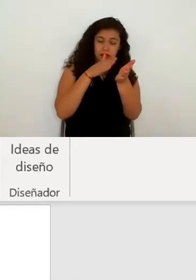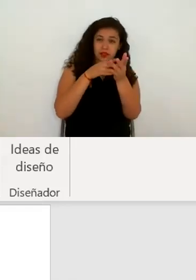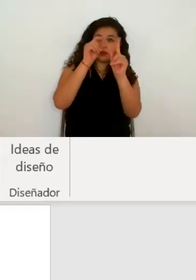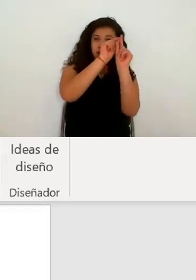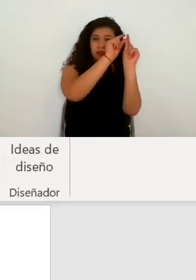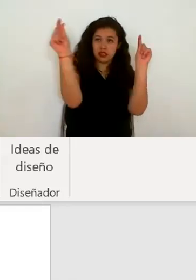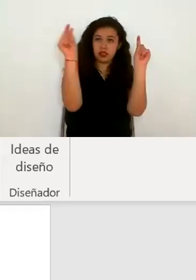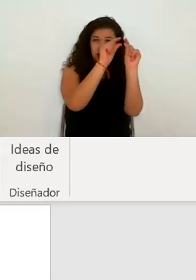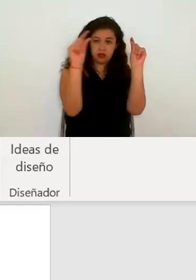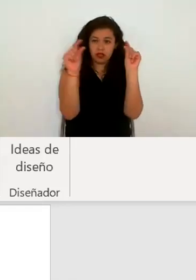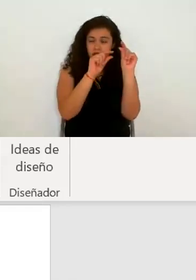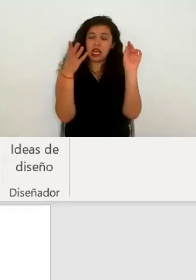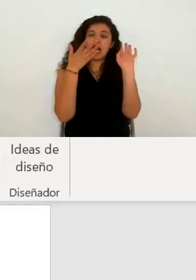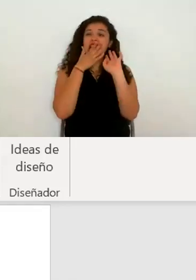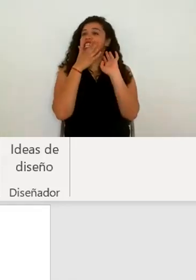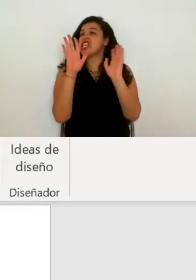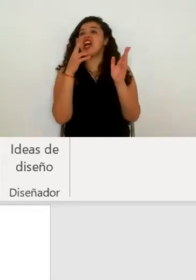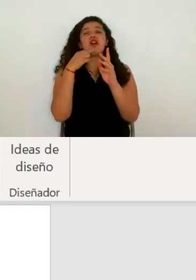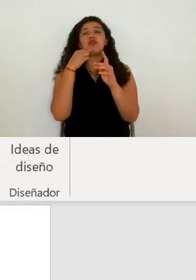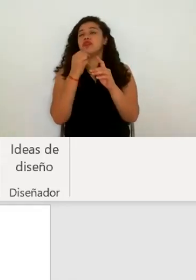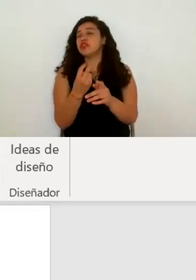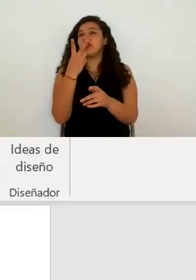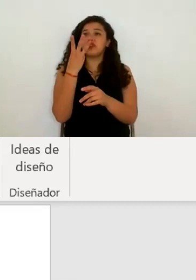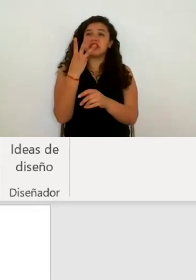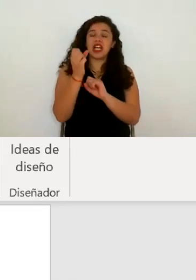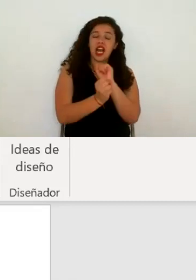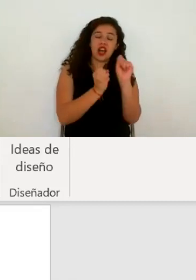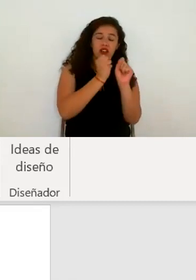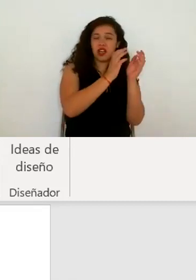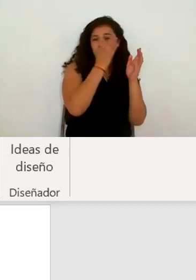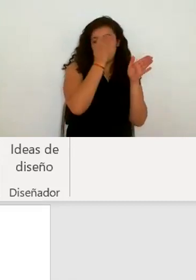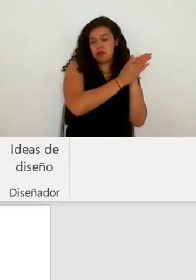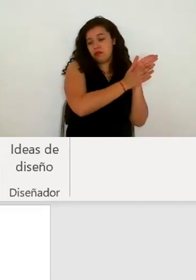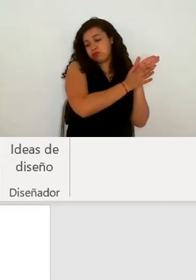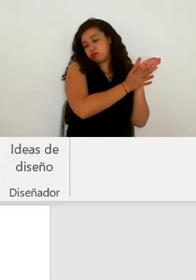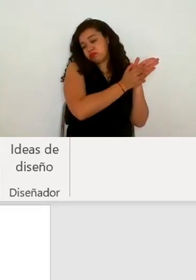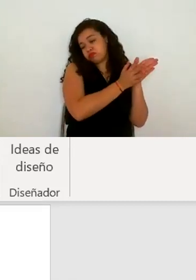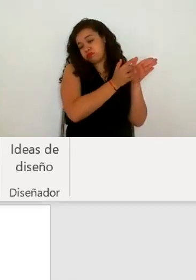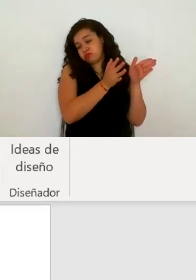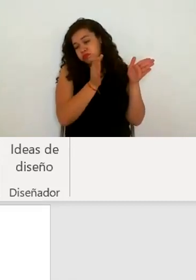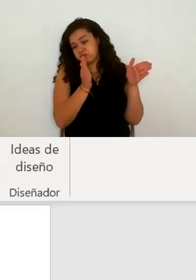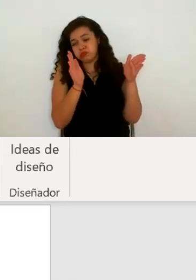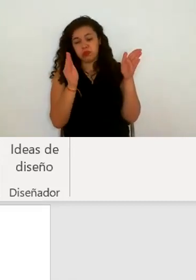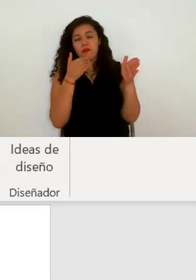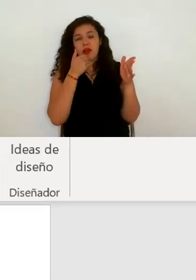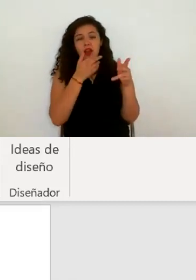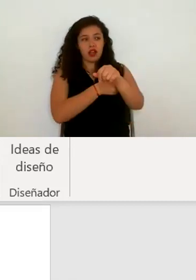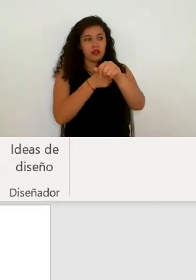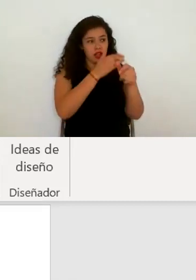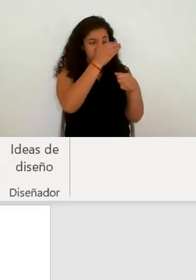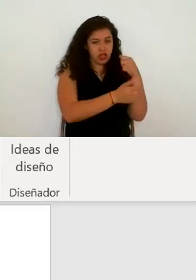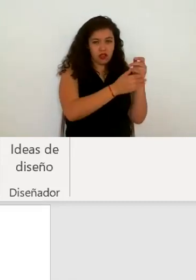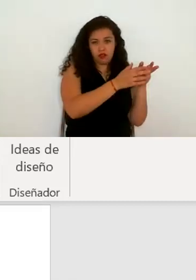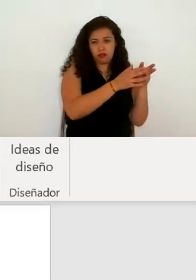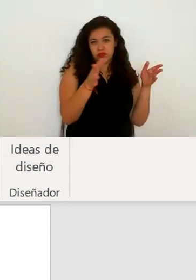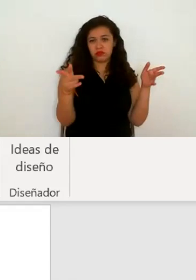ya no están vigentes, que ya pasaron 2, 3 años, que cumplieron su trámite, pero que por estas